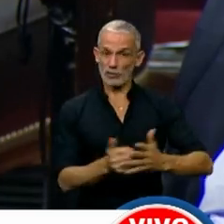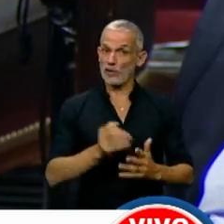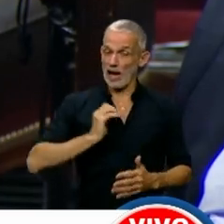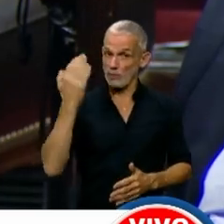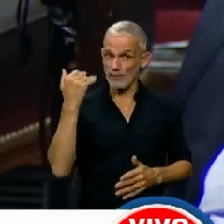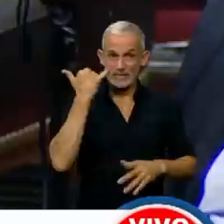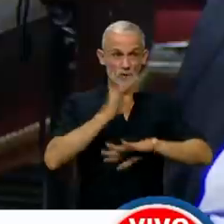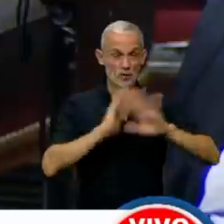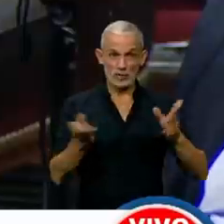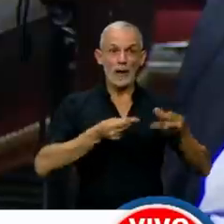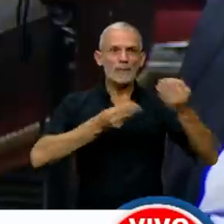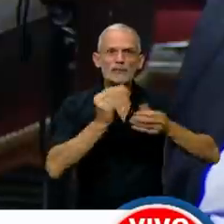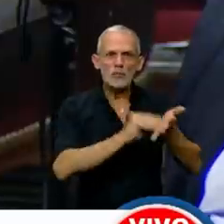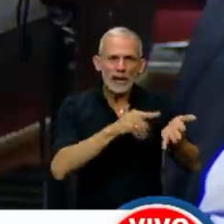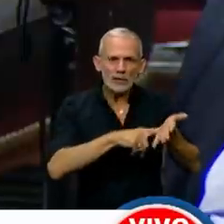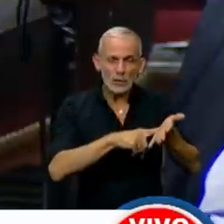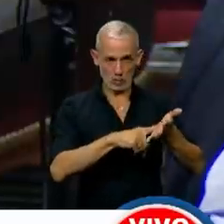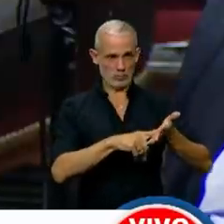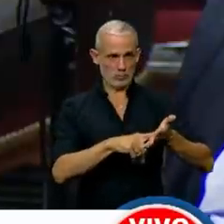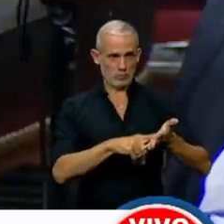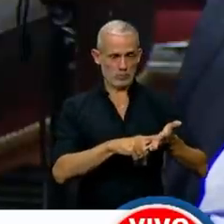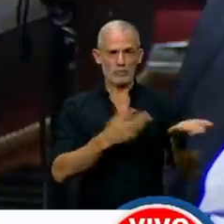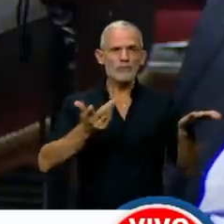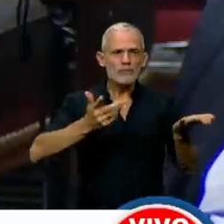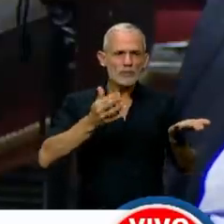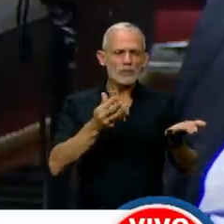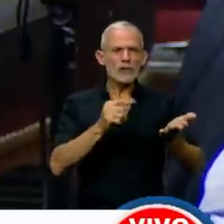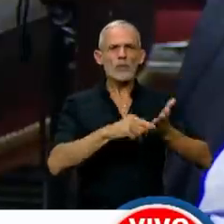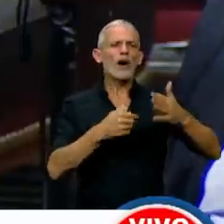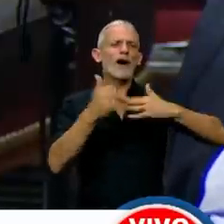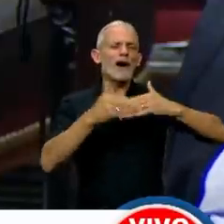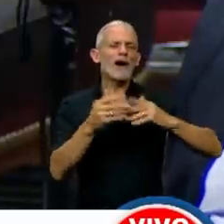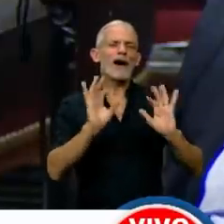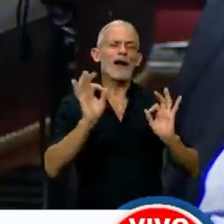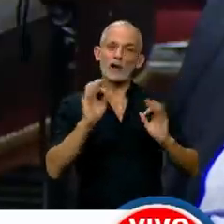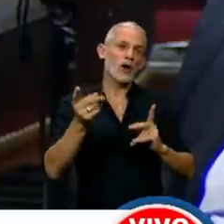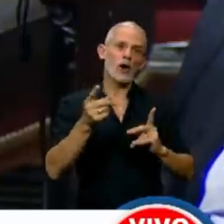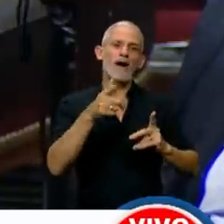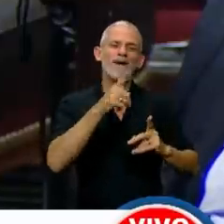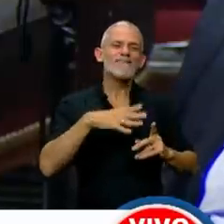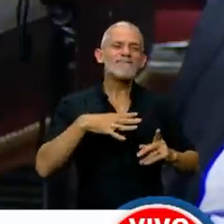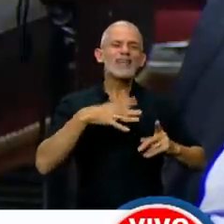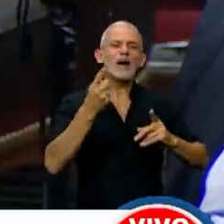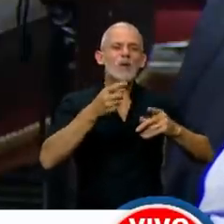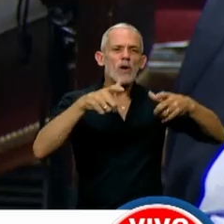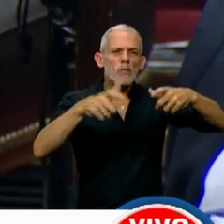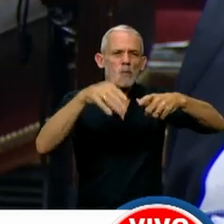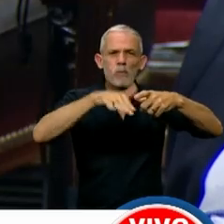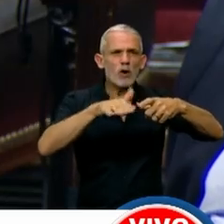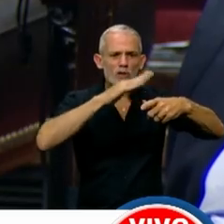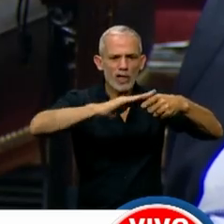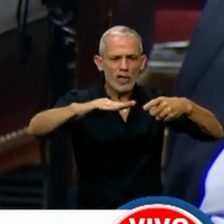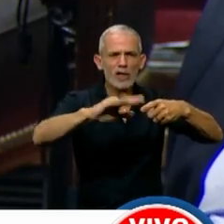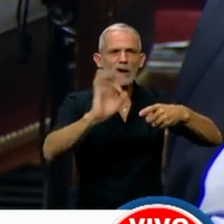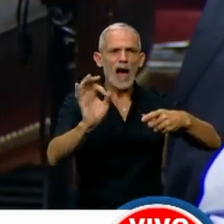pasado que ya estaba en el presupuesto no es que no hicieron parte de la autovía no taparon un bache no